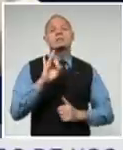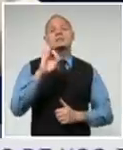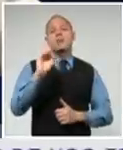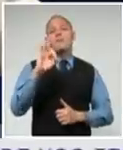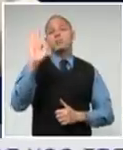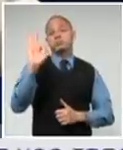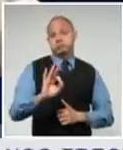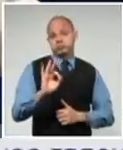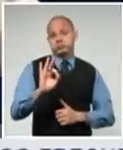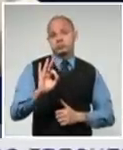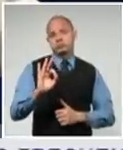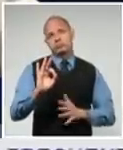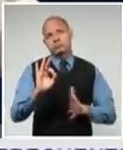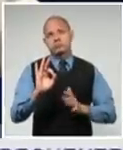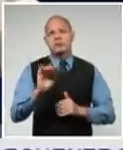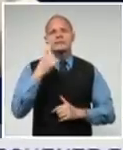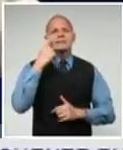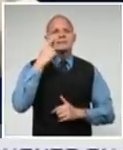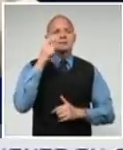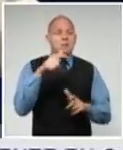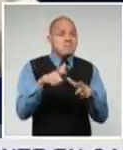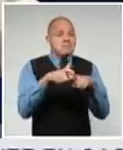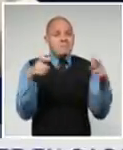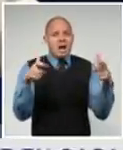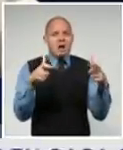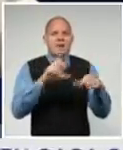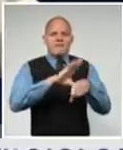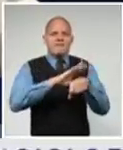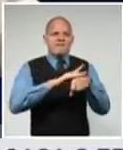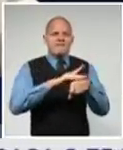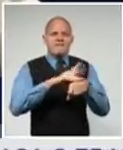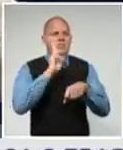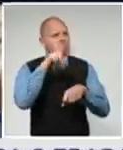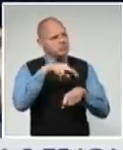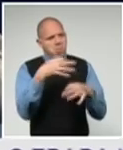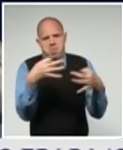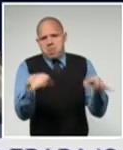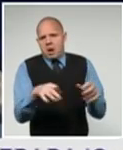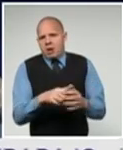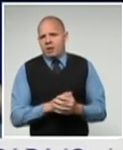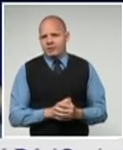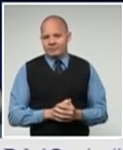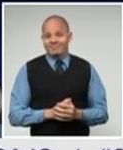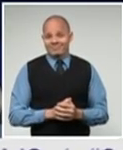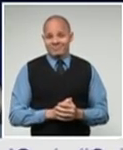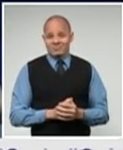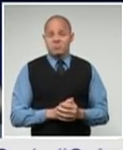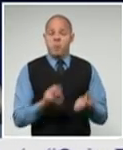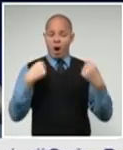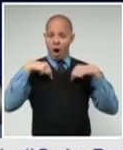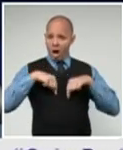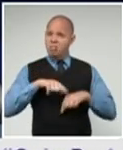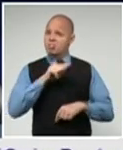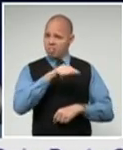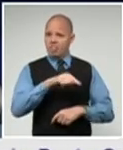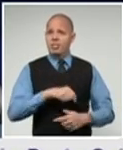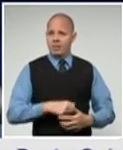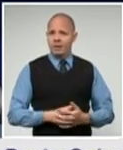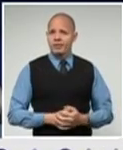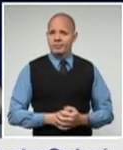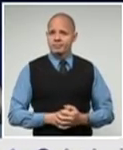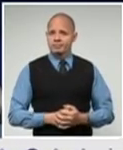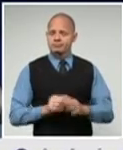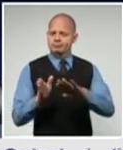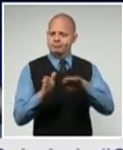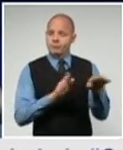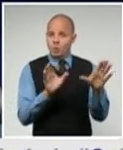70,2%. Importante característica que hace muy riesgosa esta enfermedad. Menores de 20 años